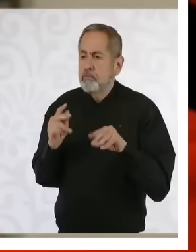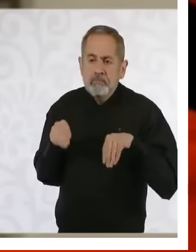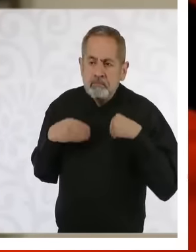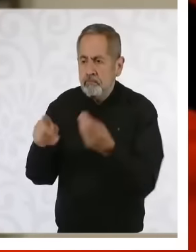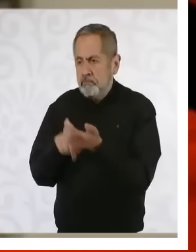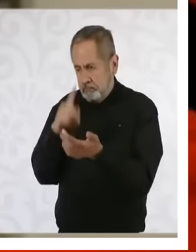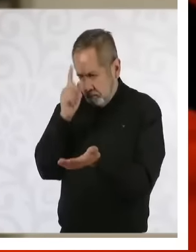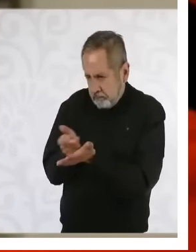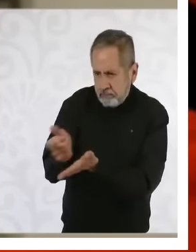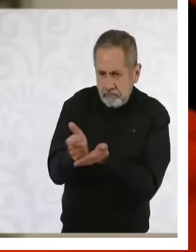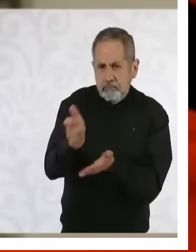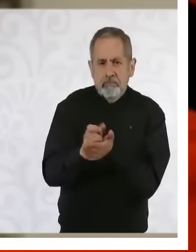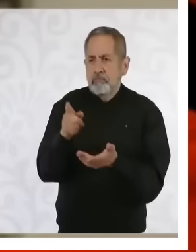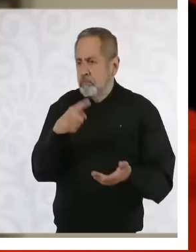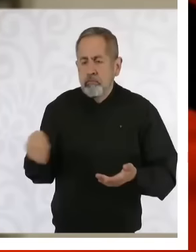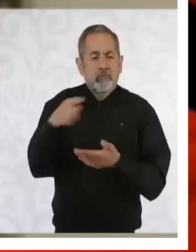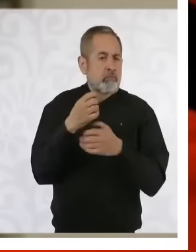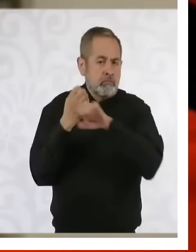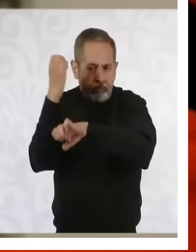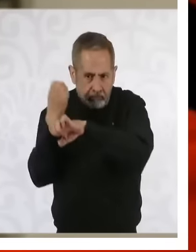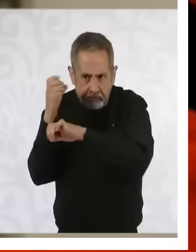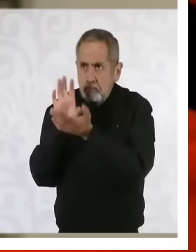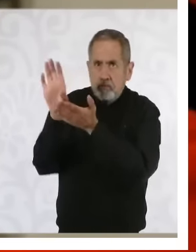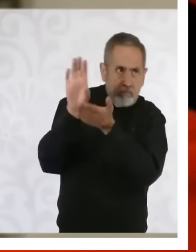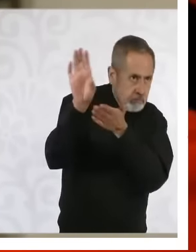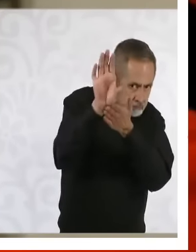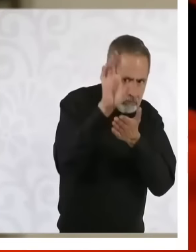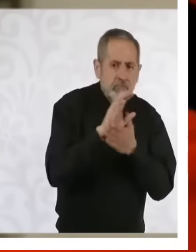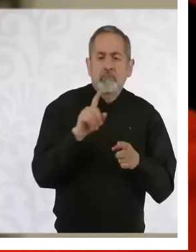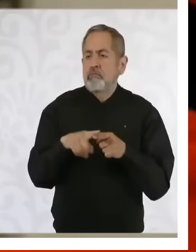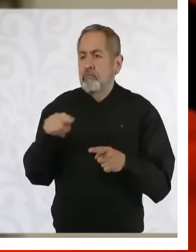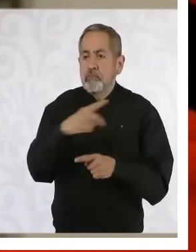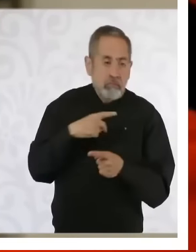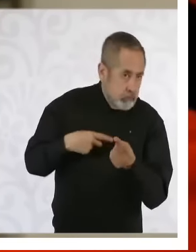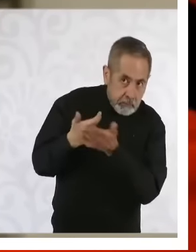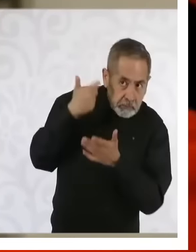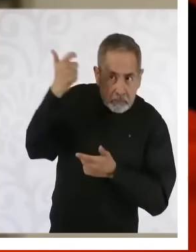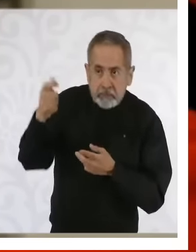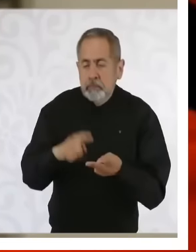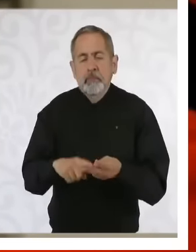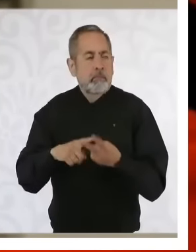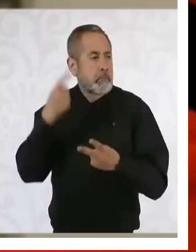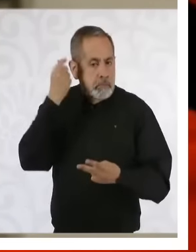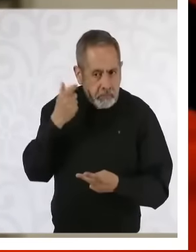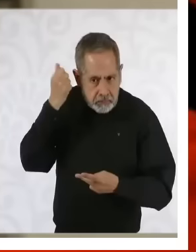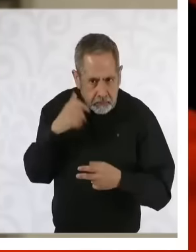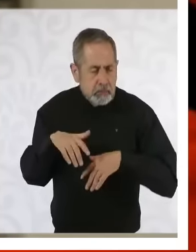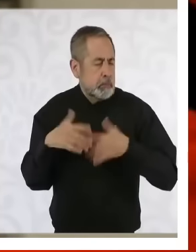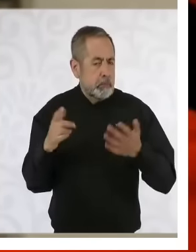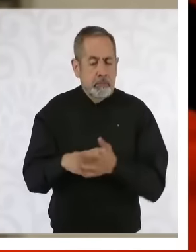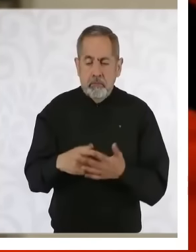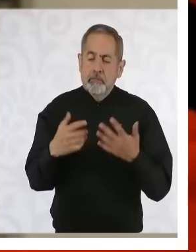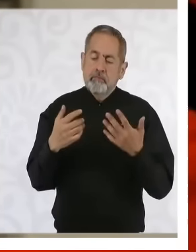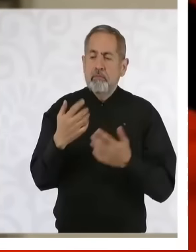al pago a las participaciones de los estados, al costo de la deuda e incluso también a las pensiones. De estos, de los